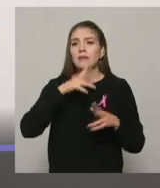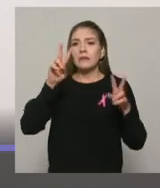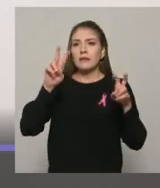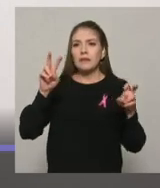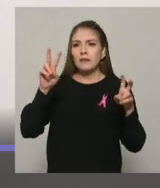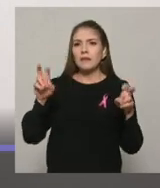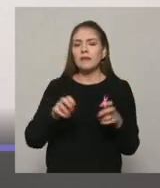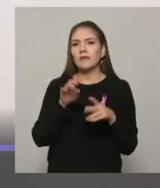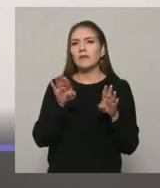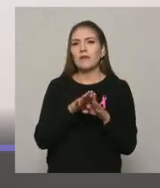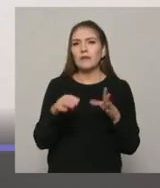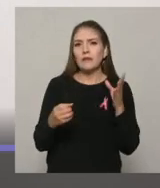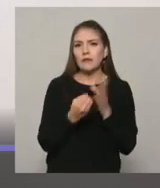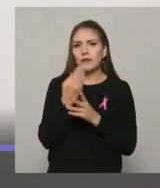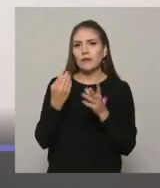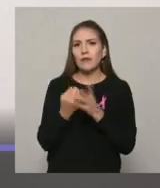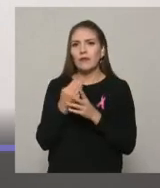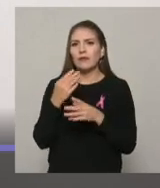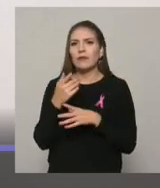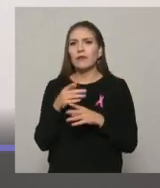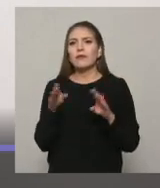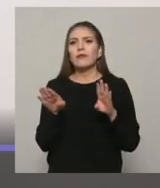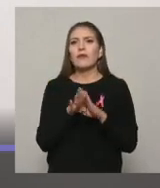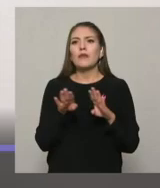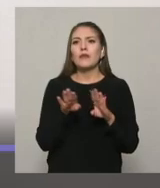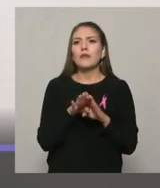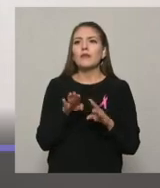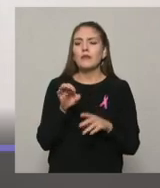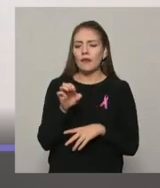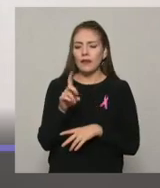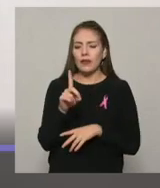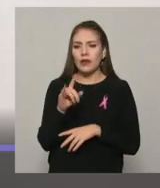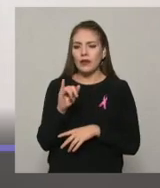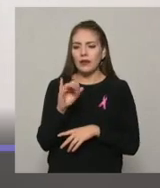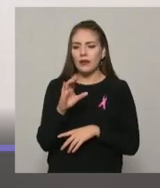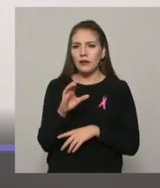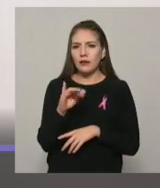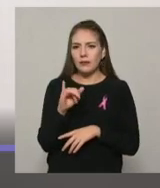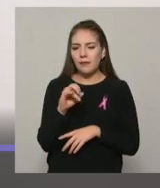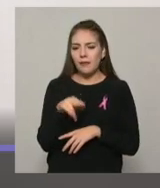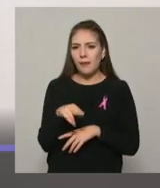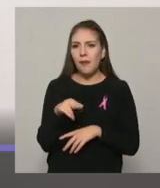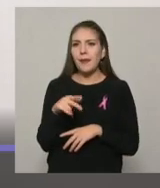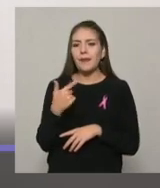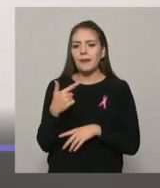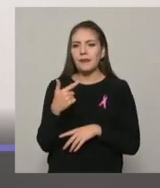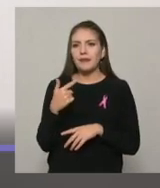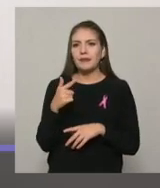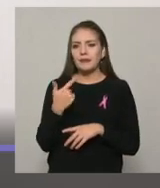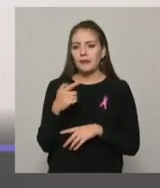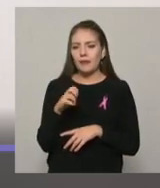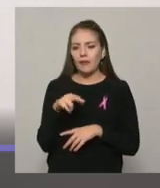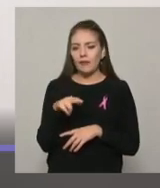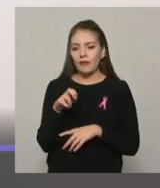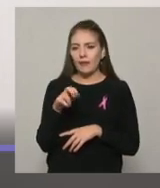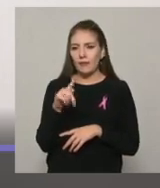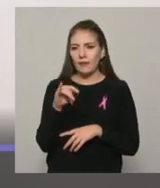global, algunos temas como la edición genética para alterar algunas